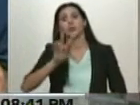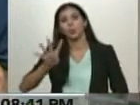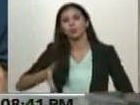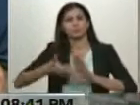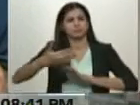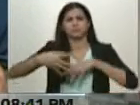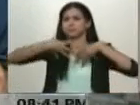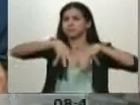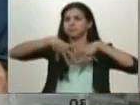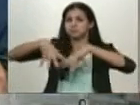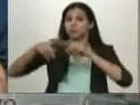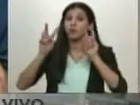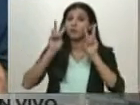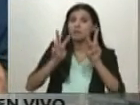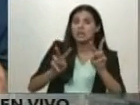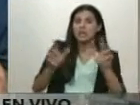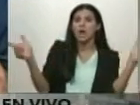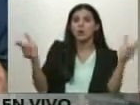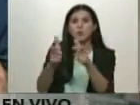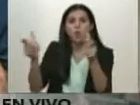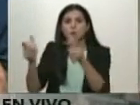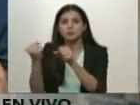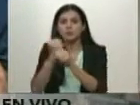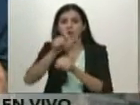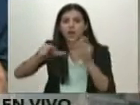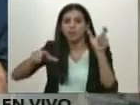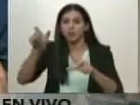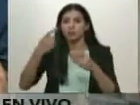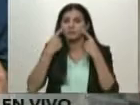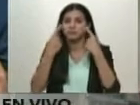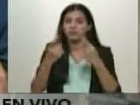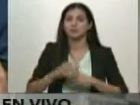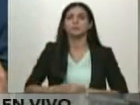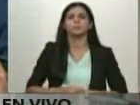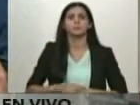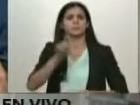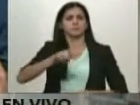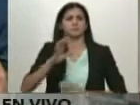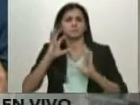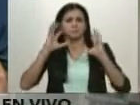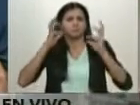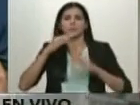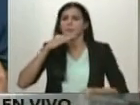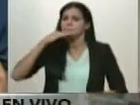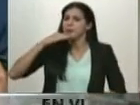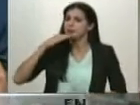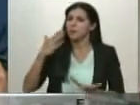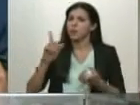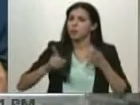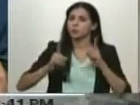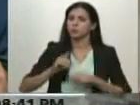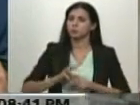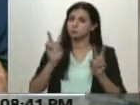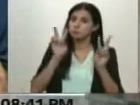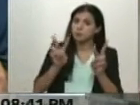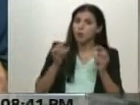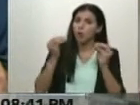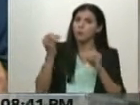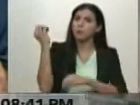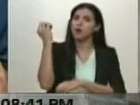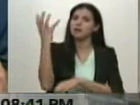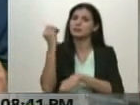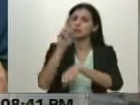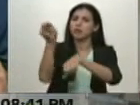Ayer, hoy estuve viendo asambleas de trabajadores, gente molesta, expresando su indignación, como la Asamblea